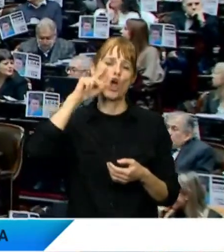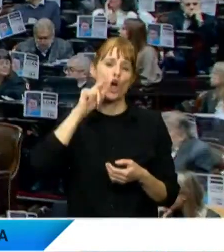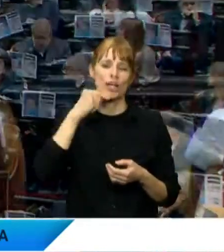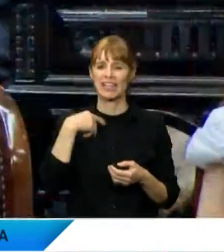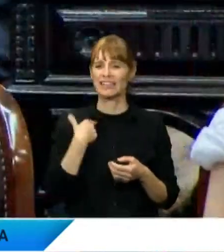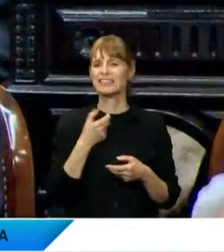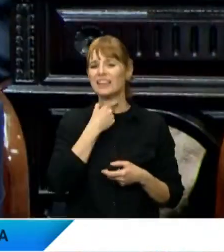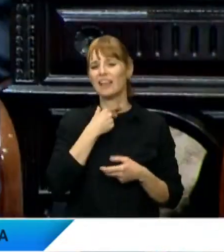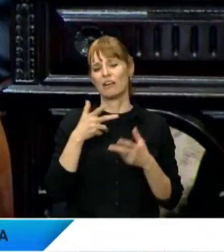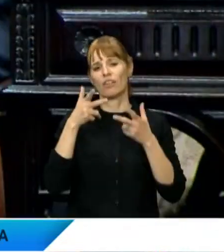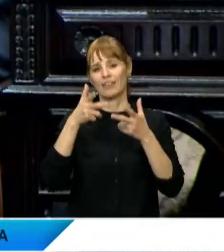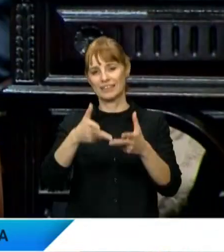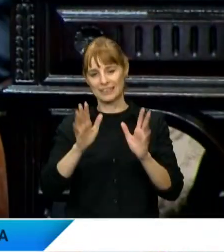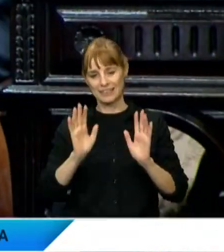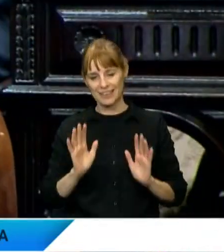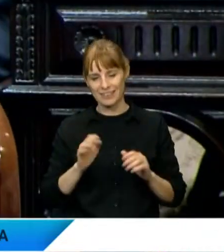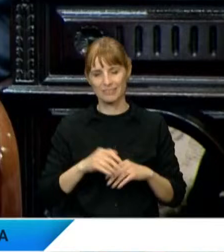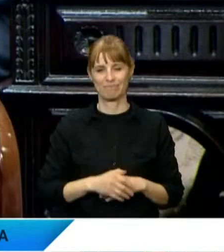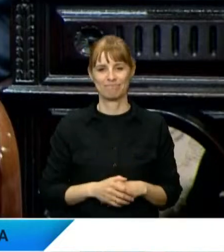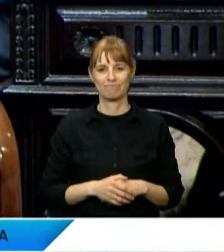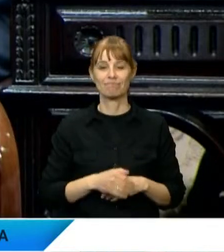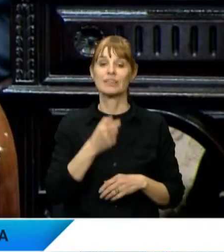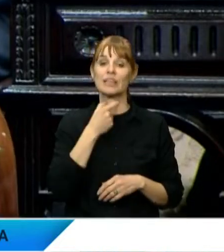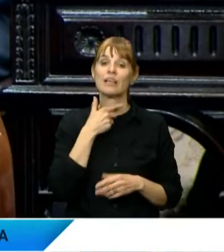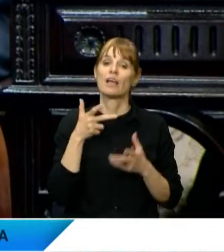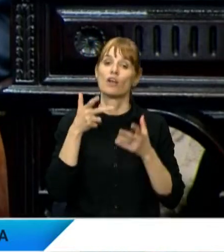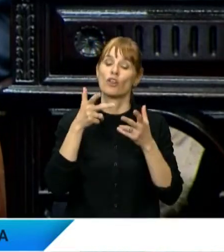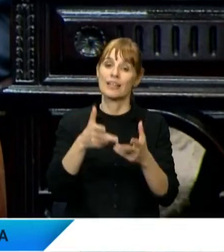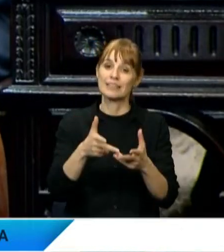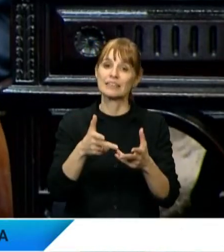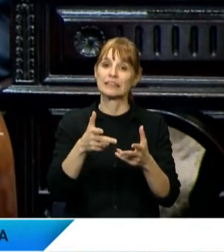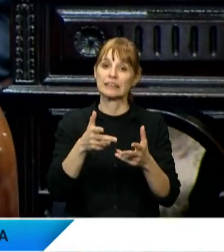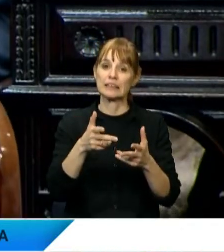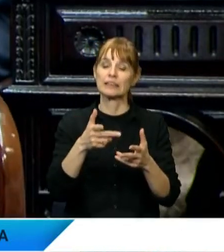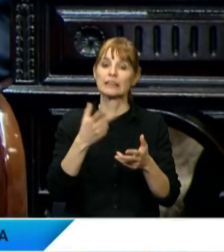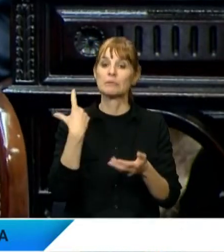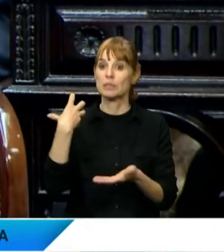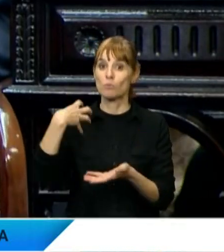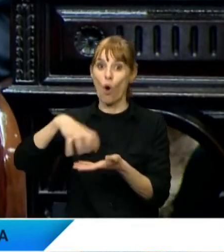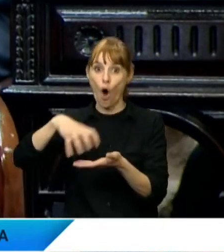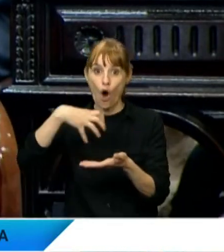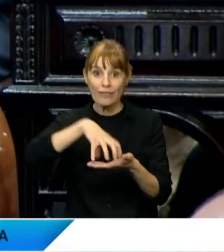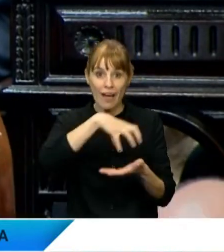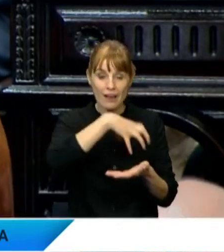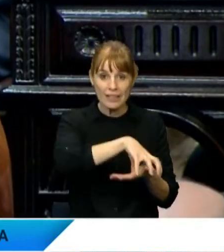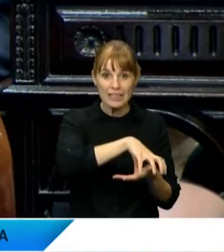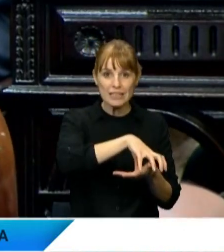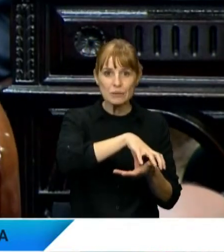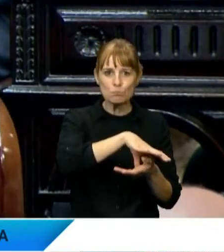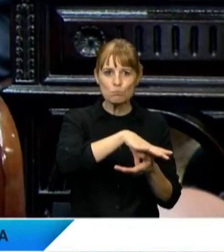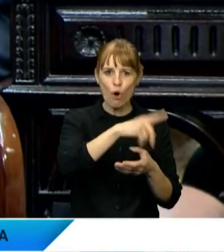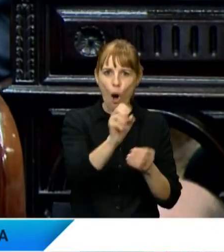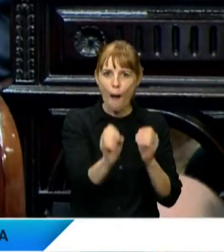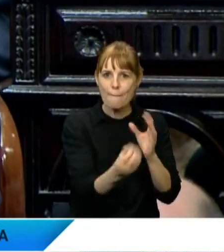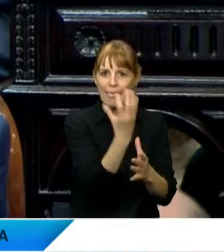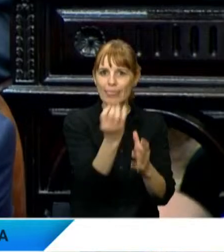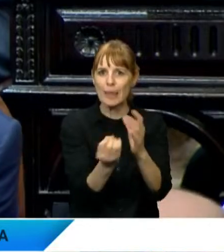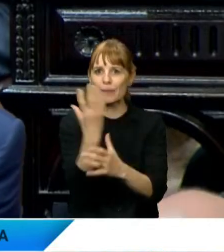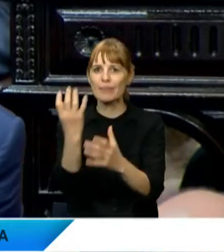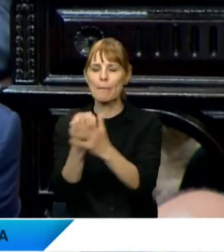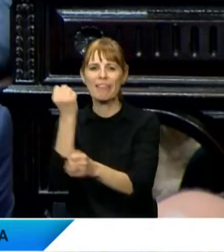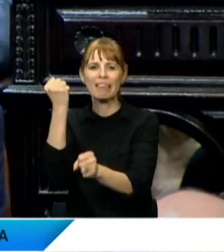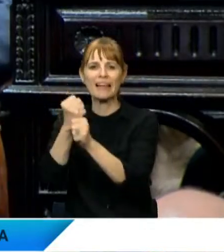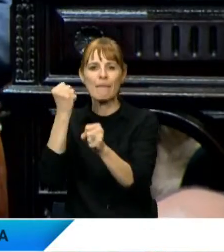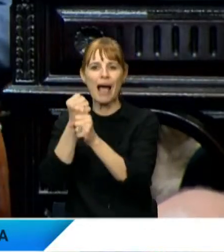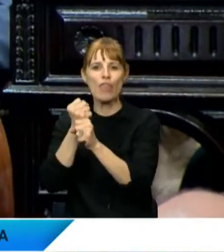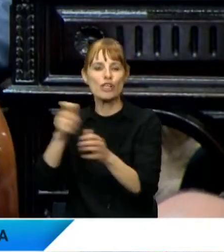Quiero decir que se va a terminar con organismos que solo había servido para generar